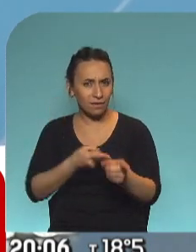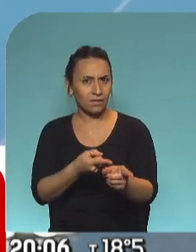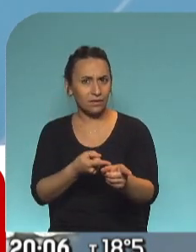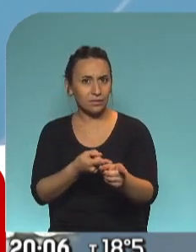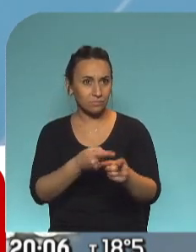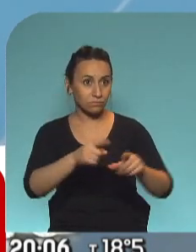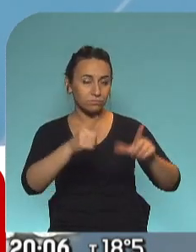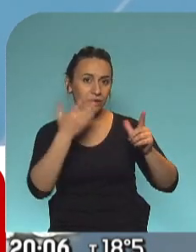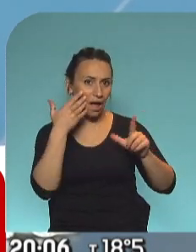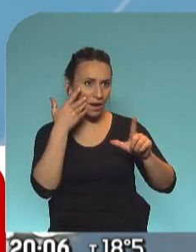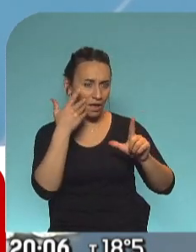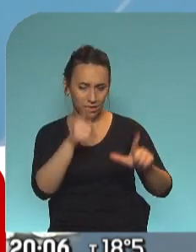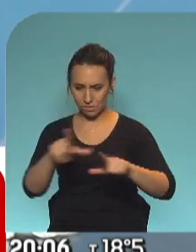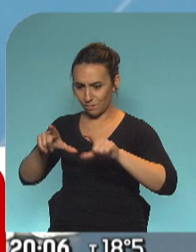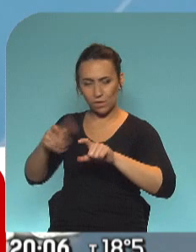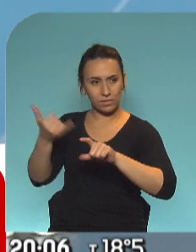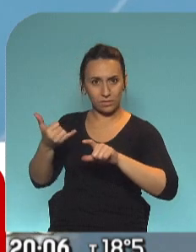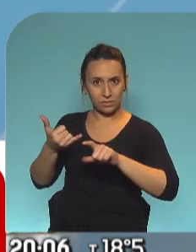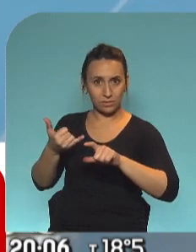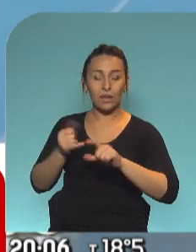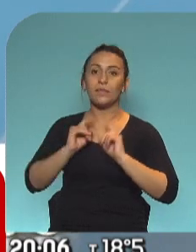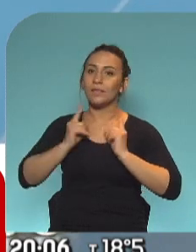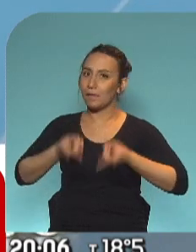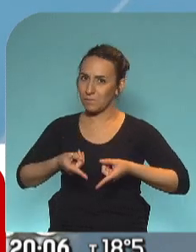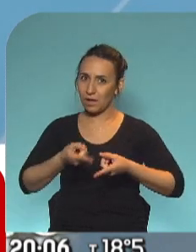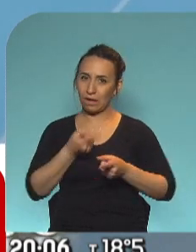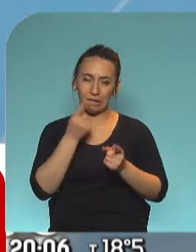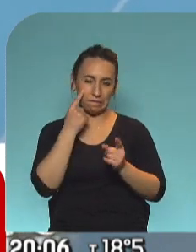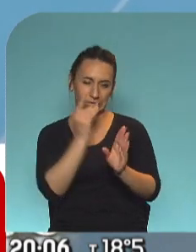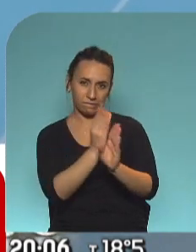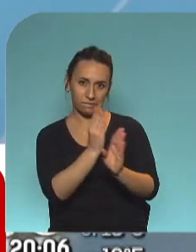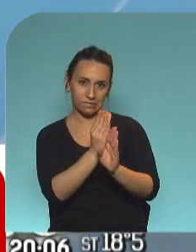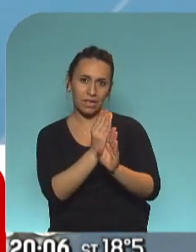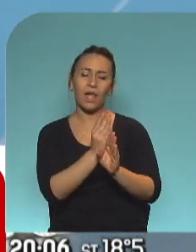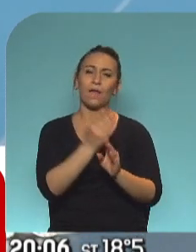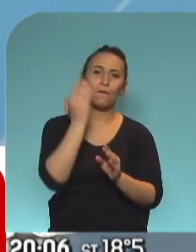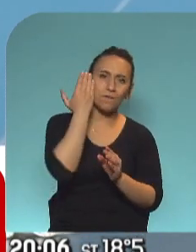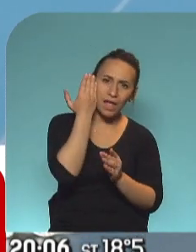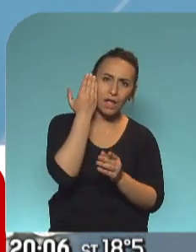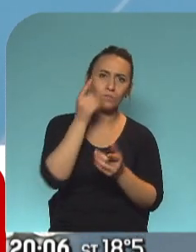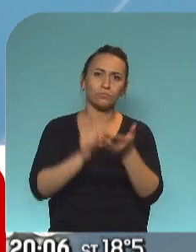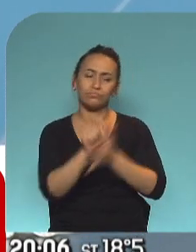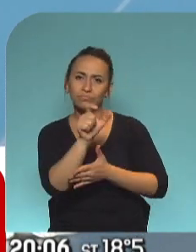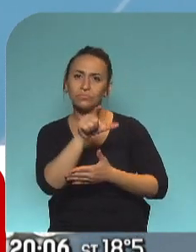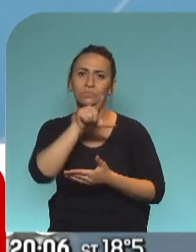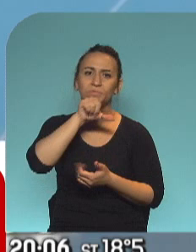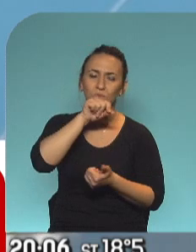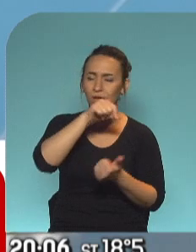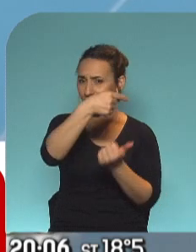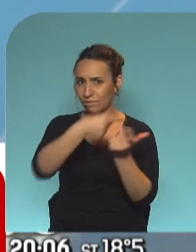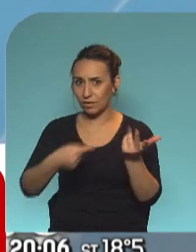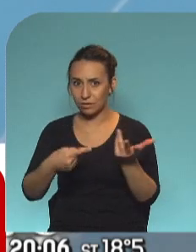Juntamente con esto también se metieron en redes sociales, y esta fue una denuncia que no